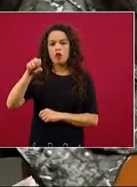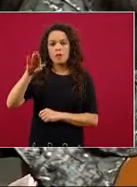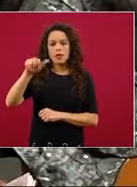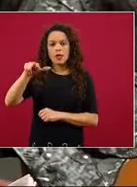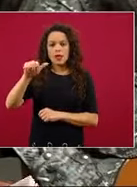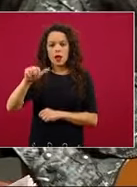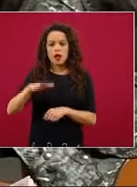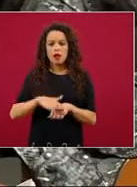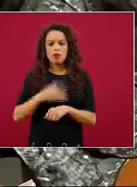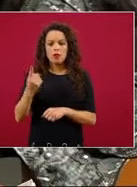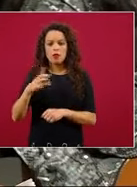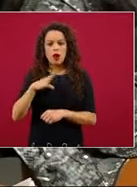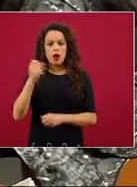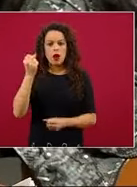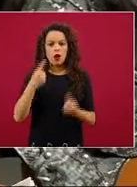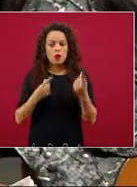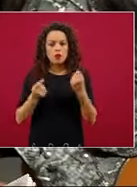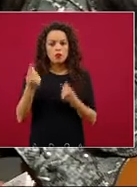Hay algunas